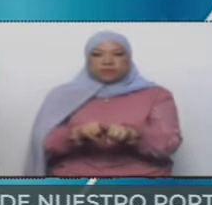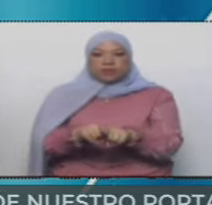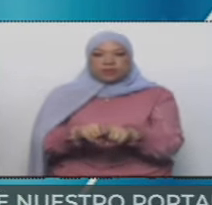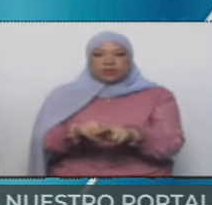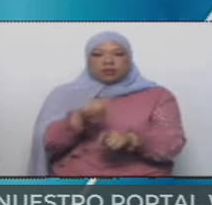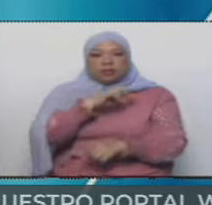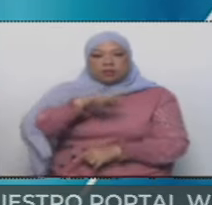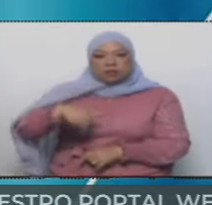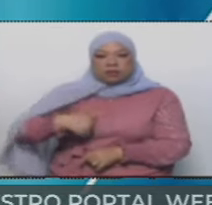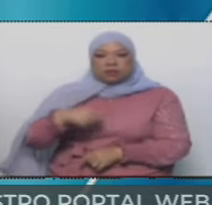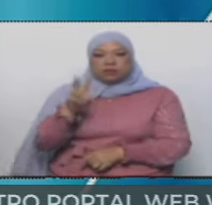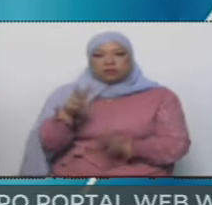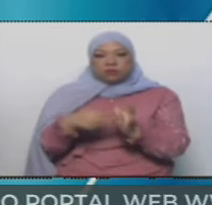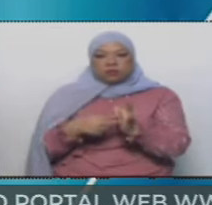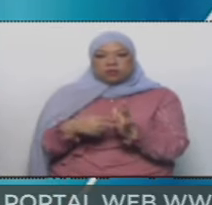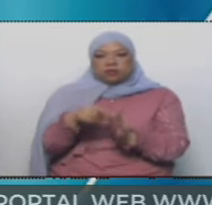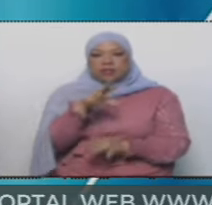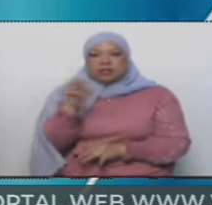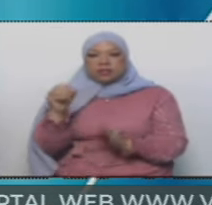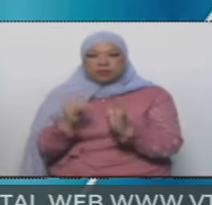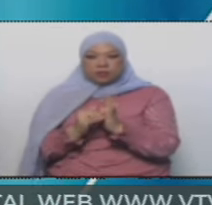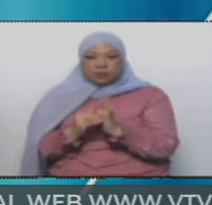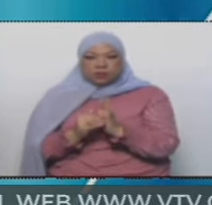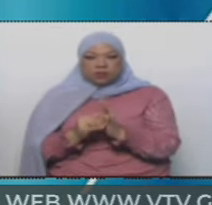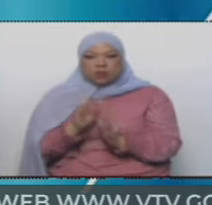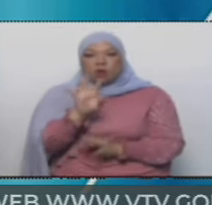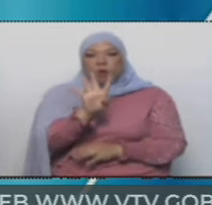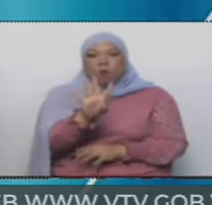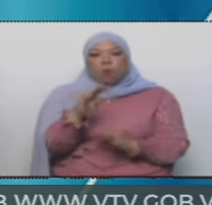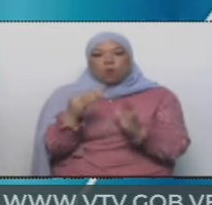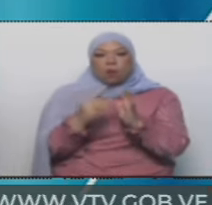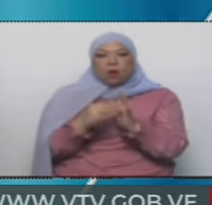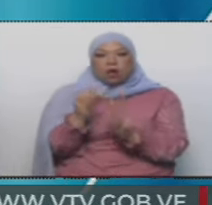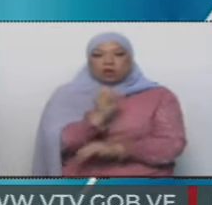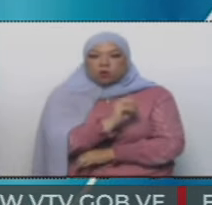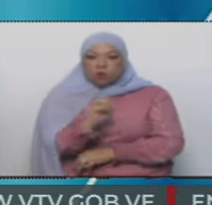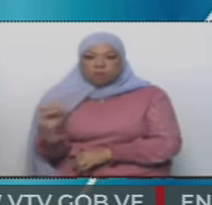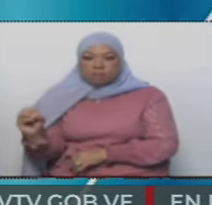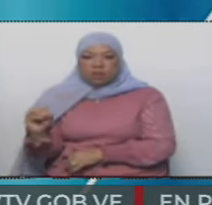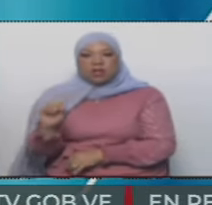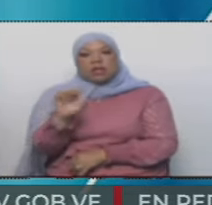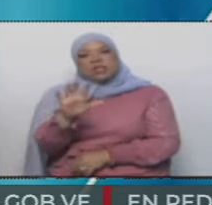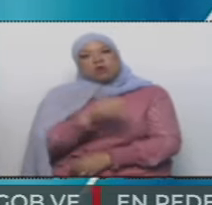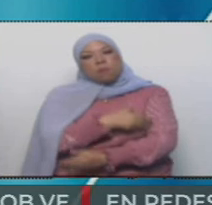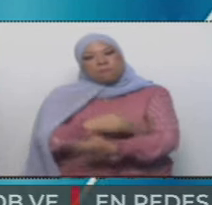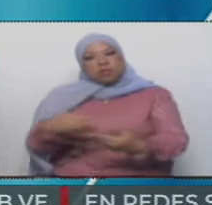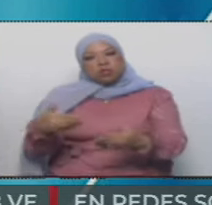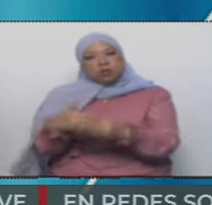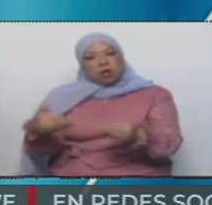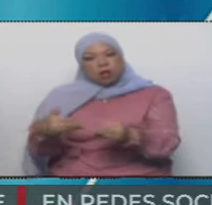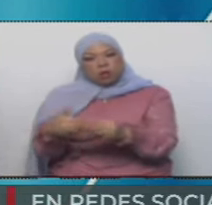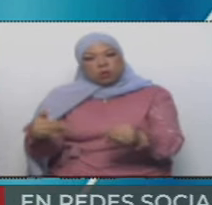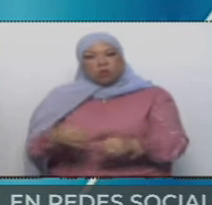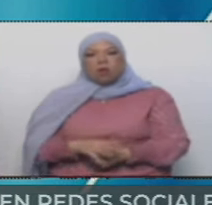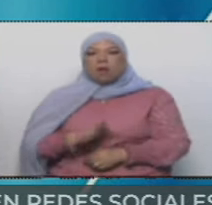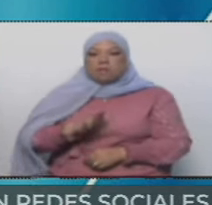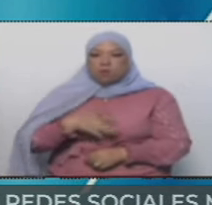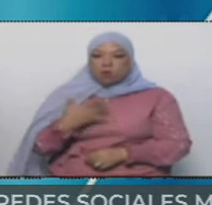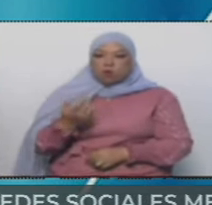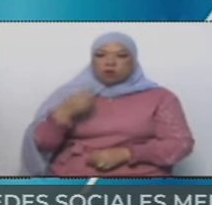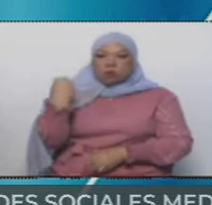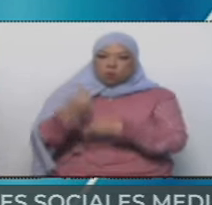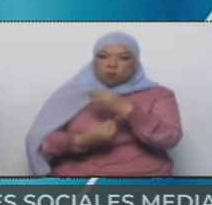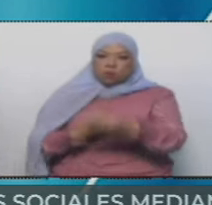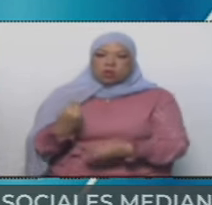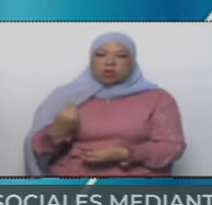superiores, 2.000, 3.000, 4.000 millones de dólares. Es posible, hay potencia